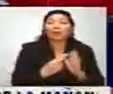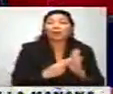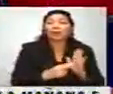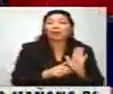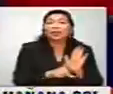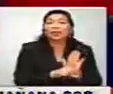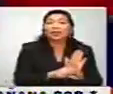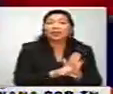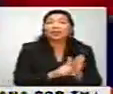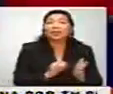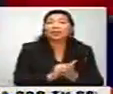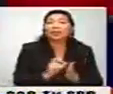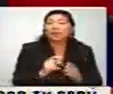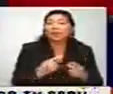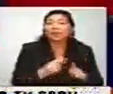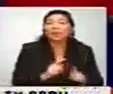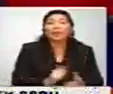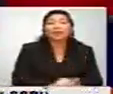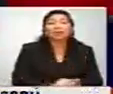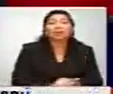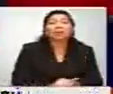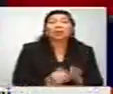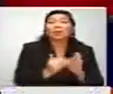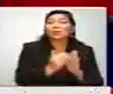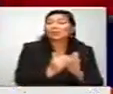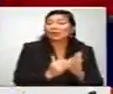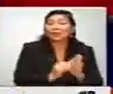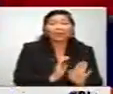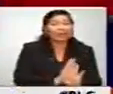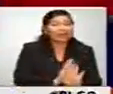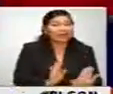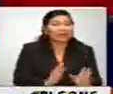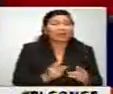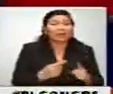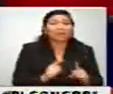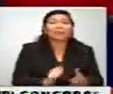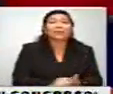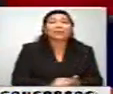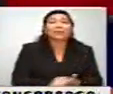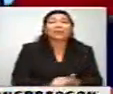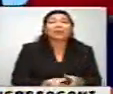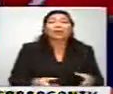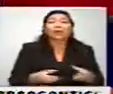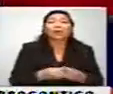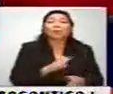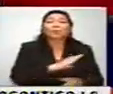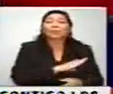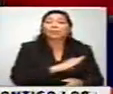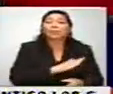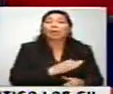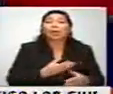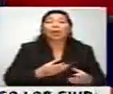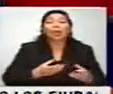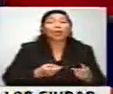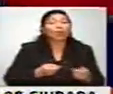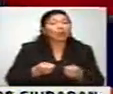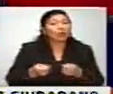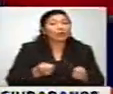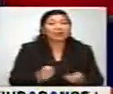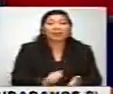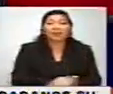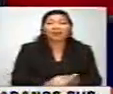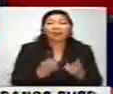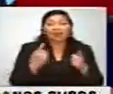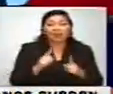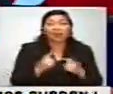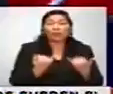resolución legislativa que nos permita, es un artículo nada más, que permita a la Comisión de Fiscalización y Contraloría,